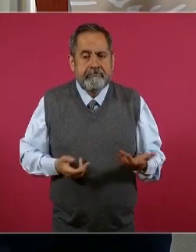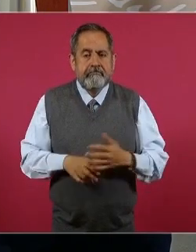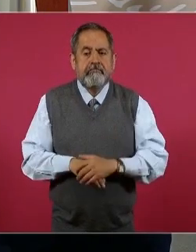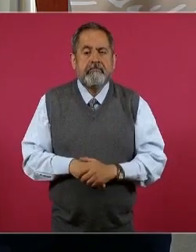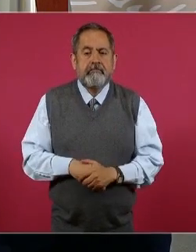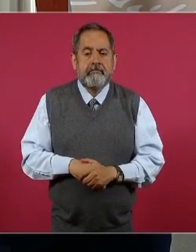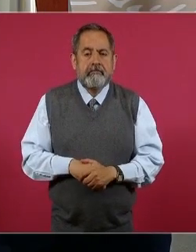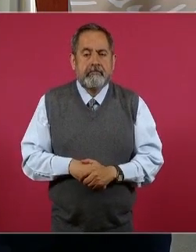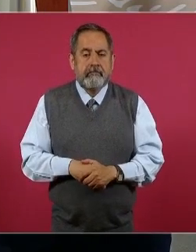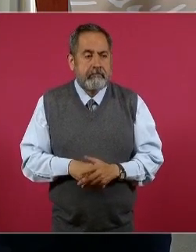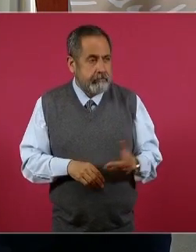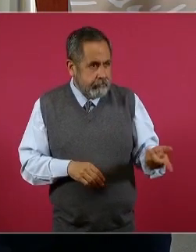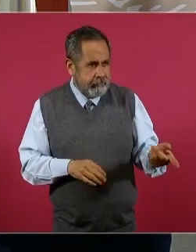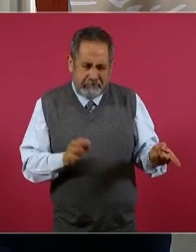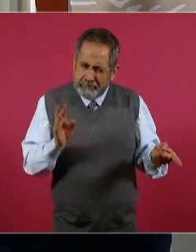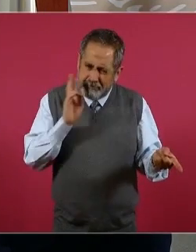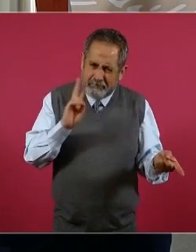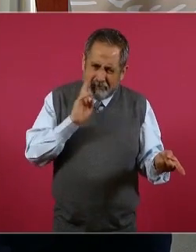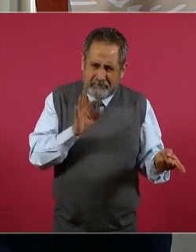Si es legal